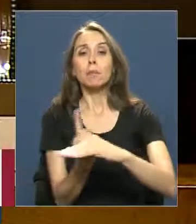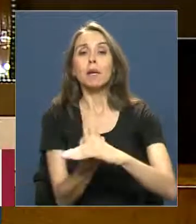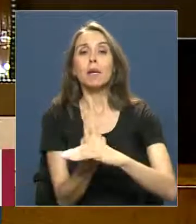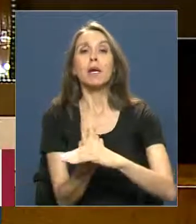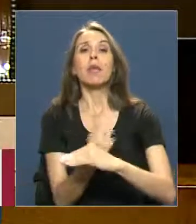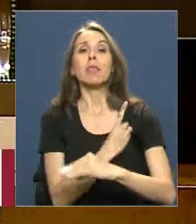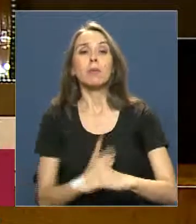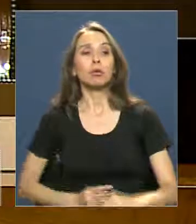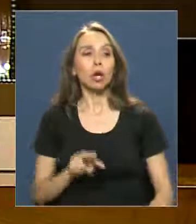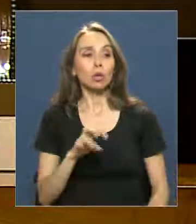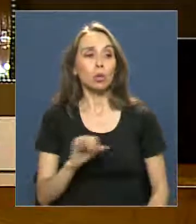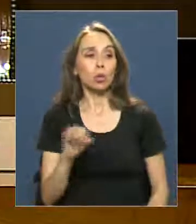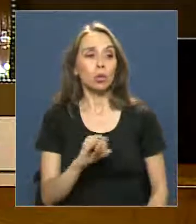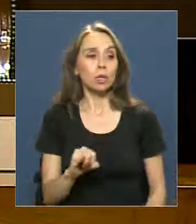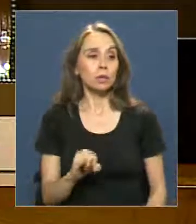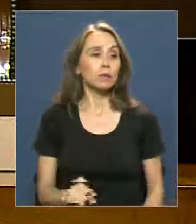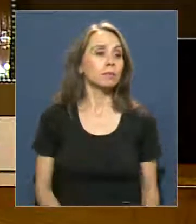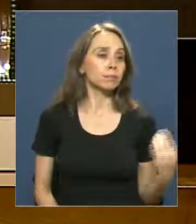Núñez.